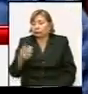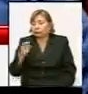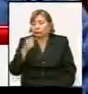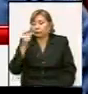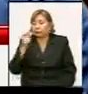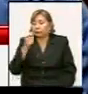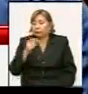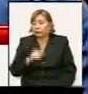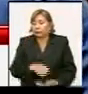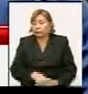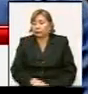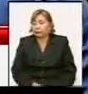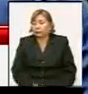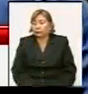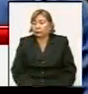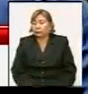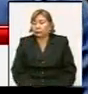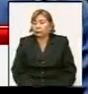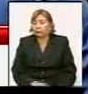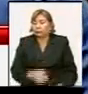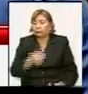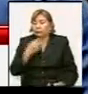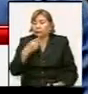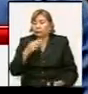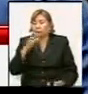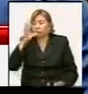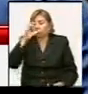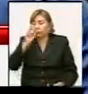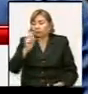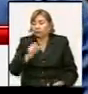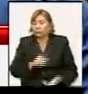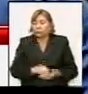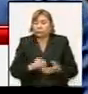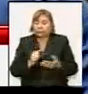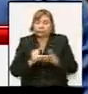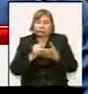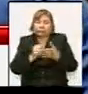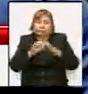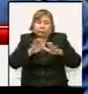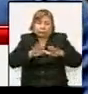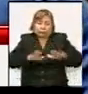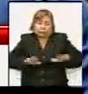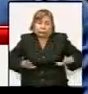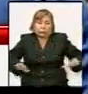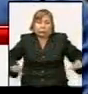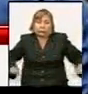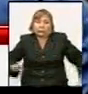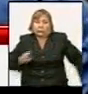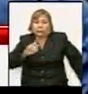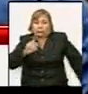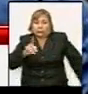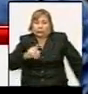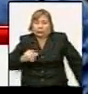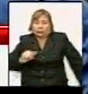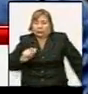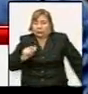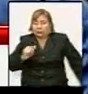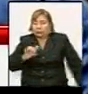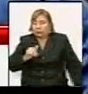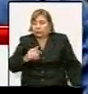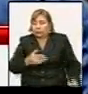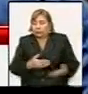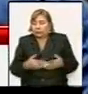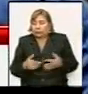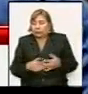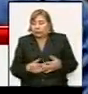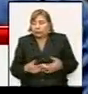fue el único país que no sacó el embajador y que ayudó a poner tranquilidad en la época de Zelaya. No es que, es que la historia del presidente no comienza